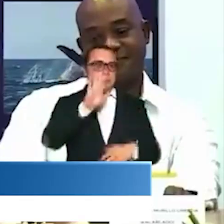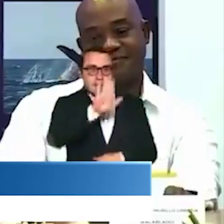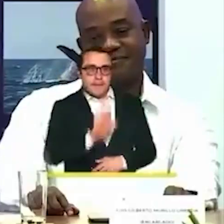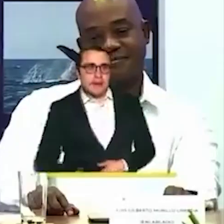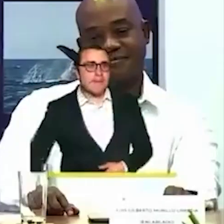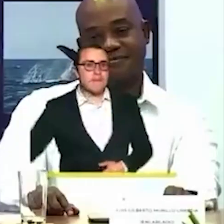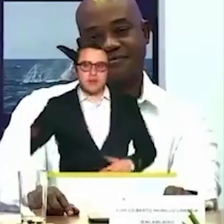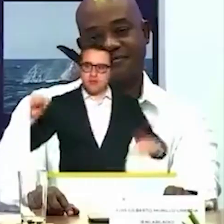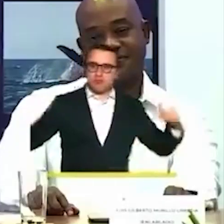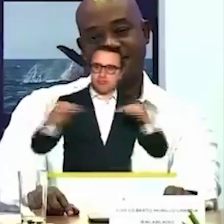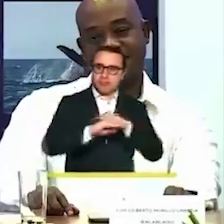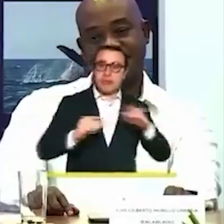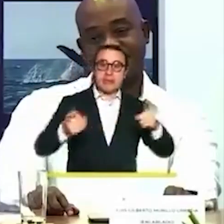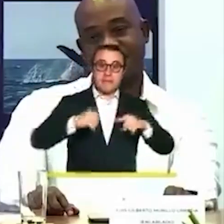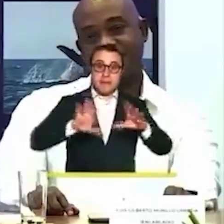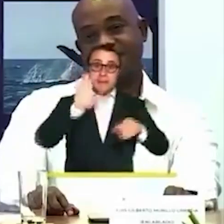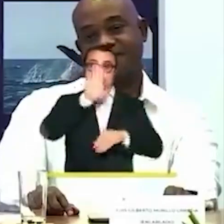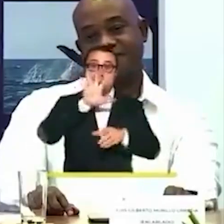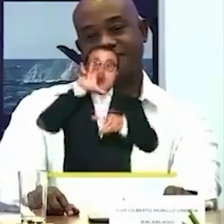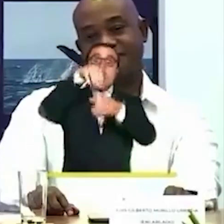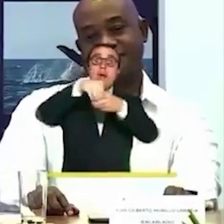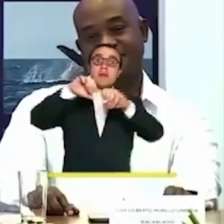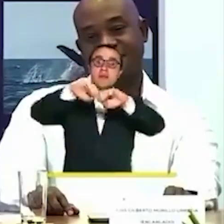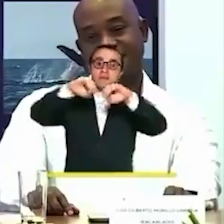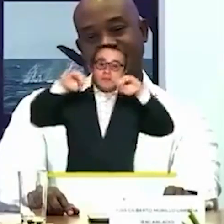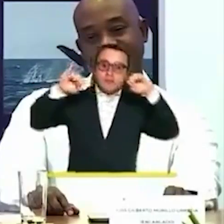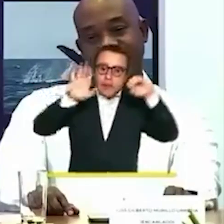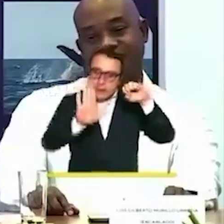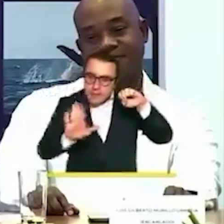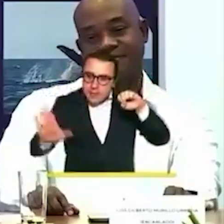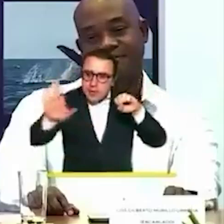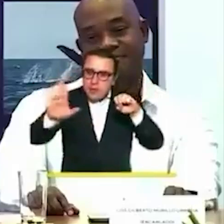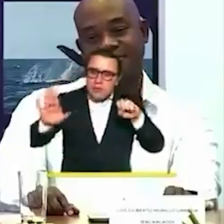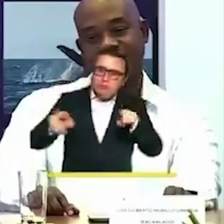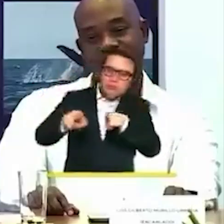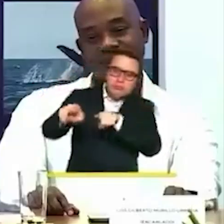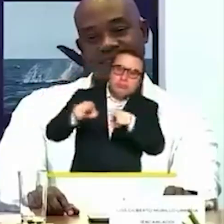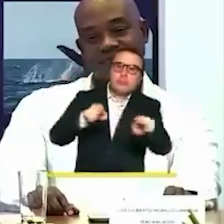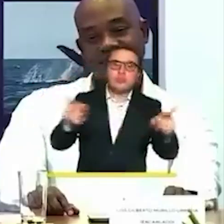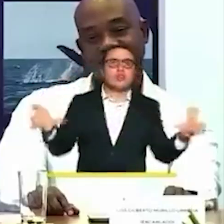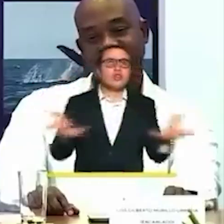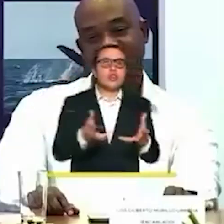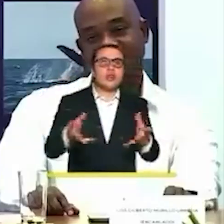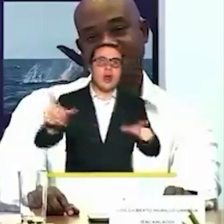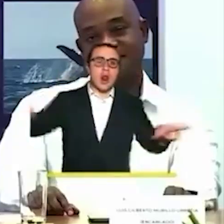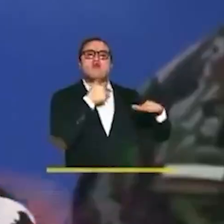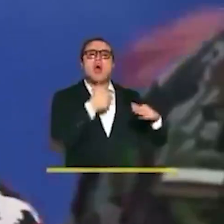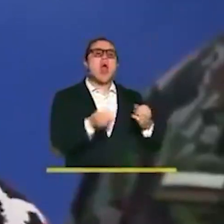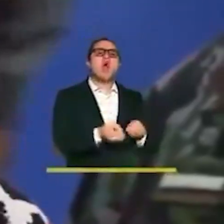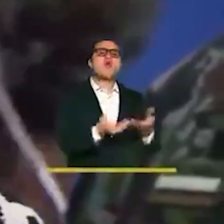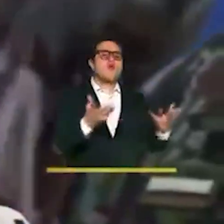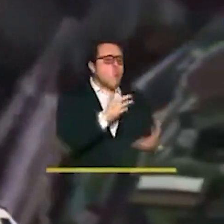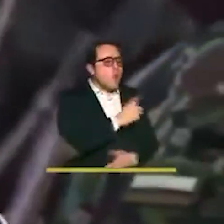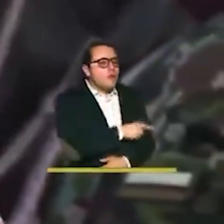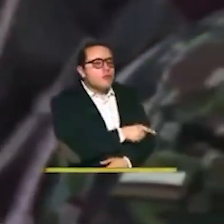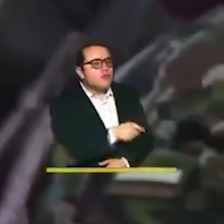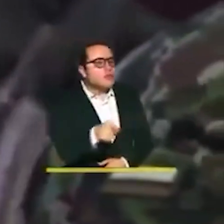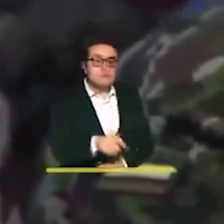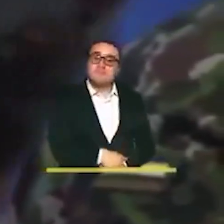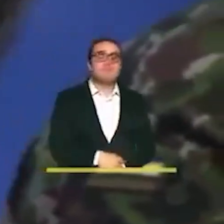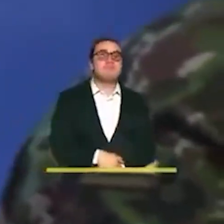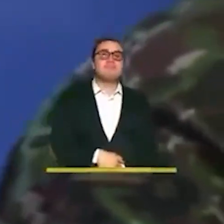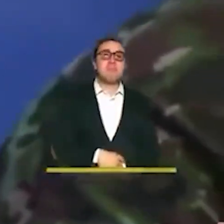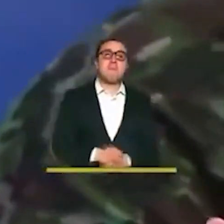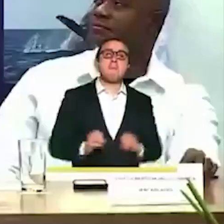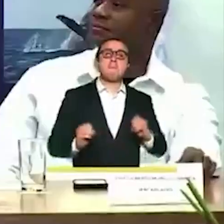para subregionalizarla, pues la encuentran en donde están los sectores más pudientes de Colombia. En esa línea, instó a